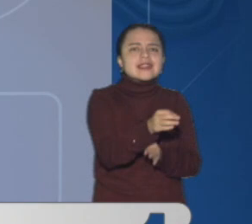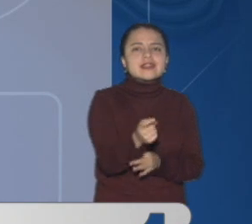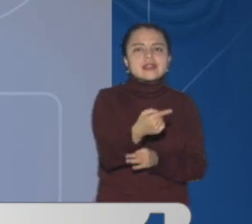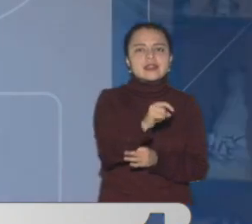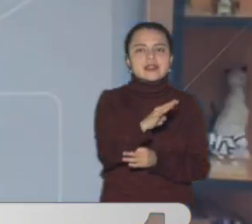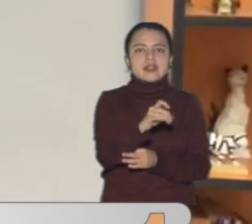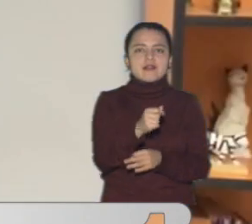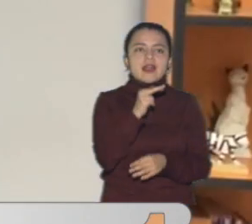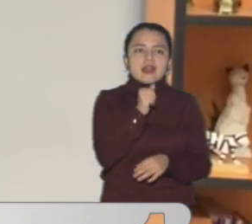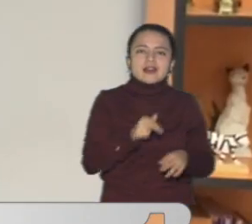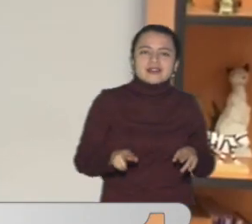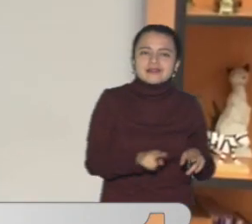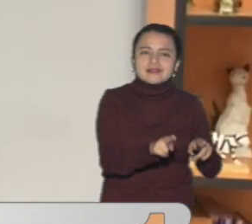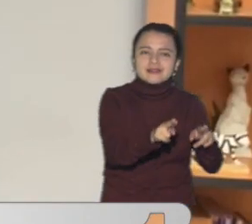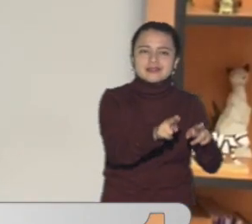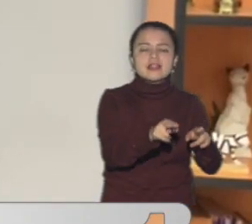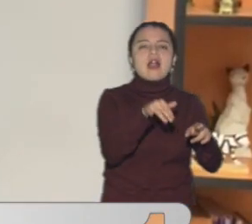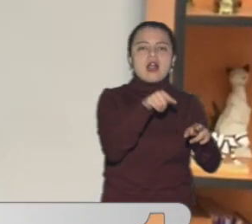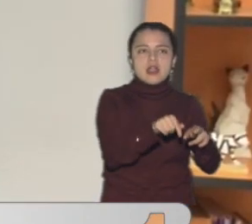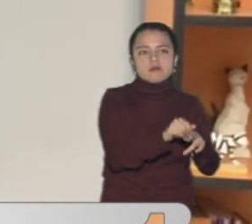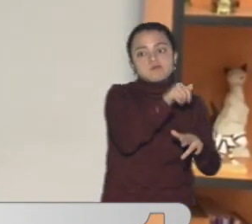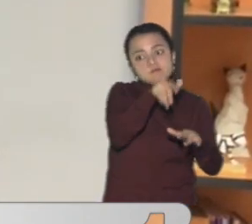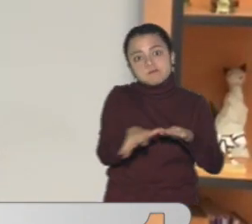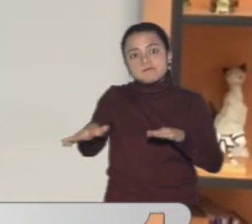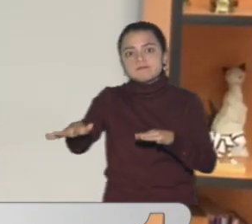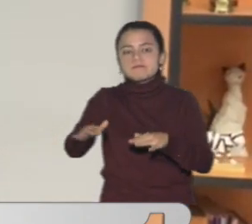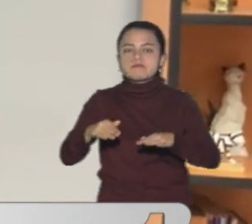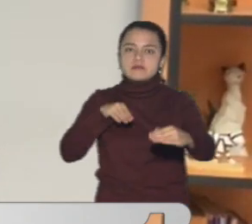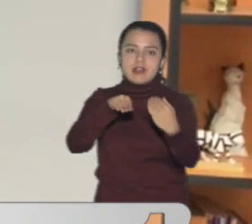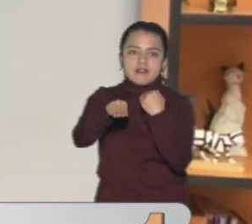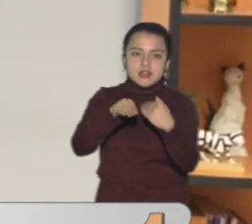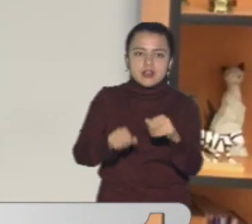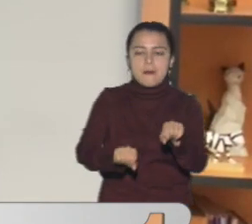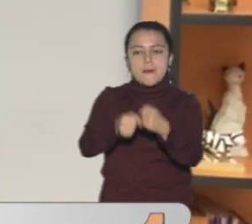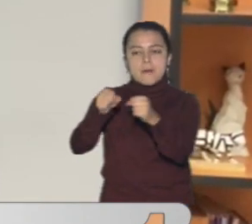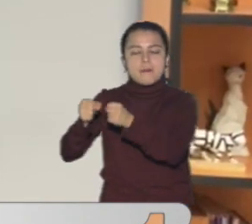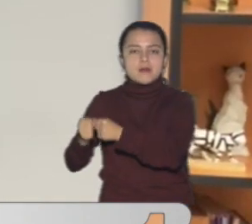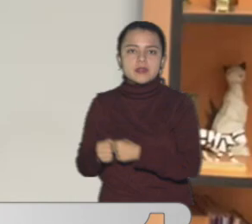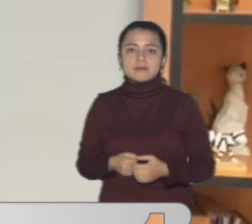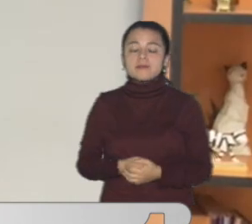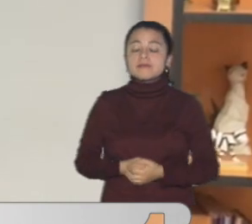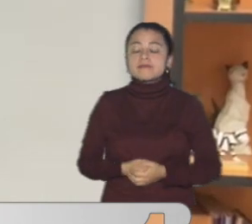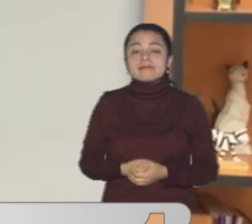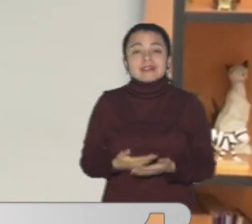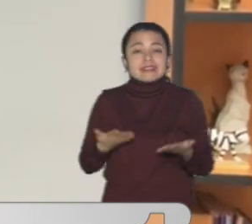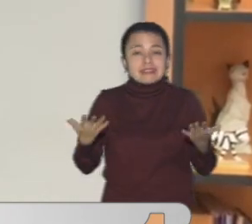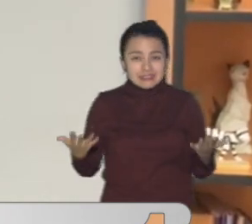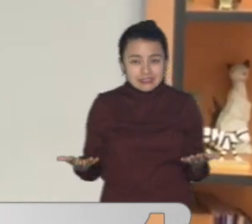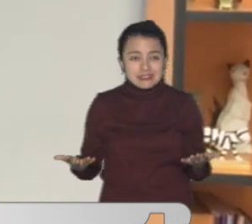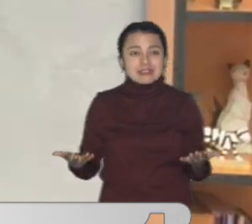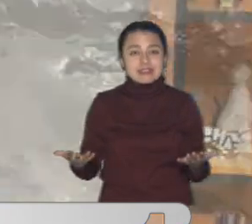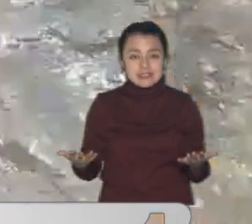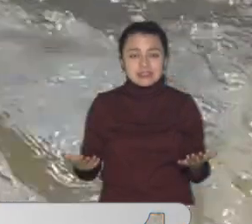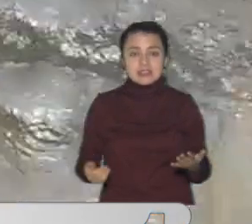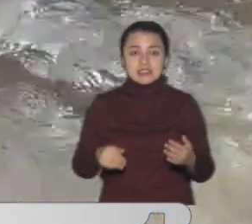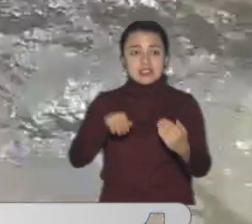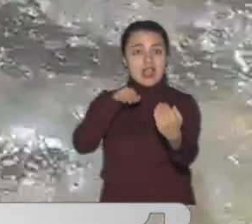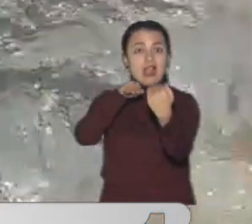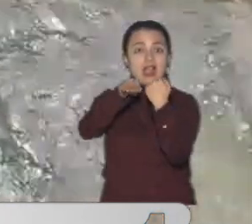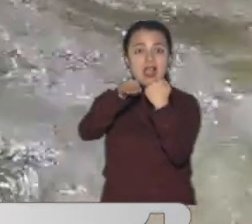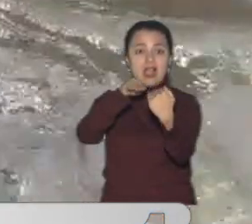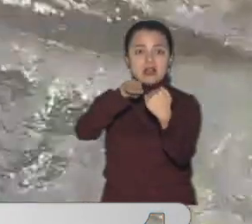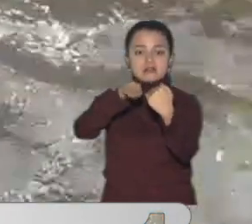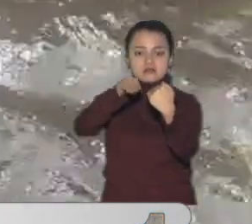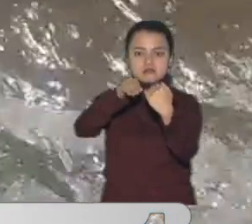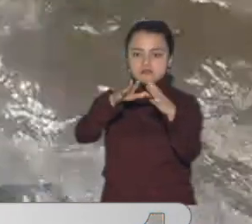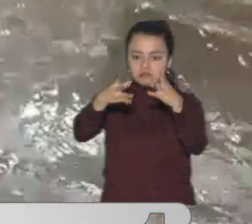Vanegas ocasionó la afectación de la vida, la floresta, los robles y la pérdida de la vía entre Costa Rica y